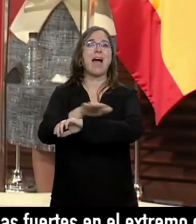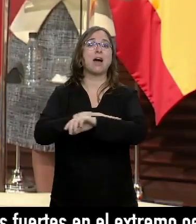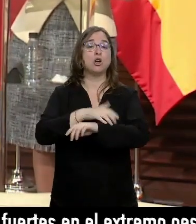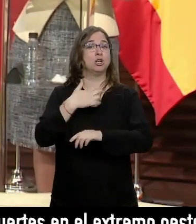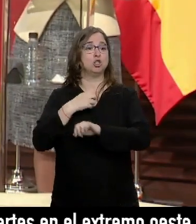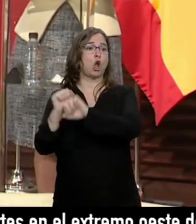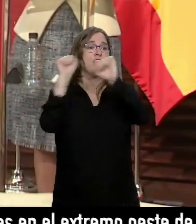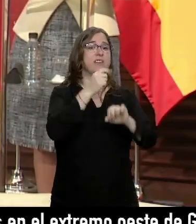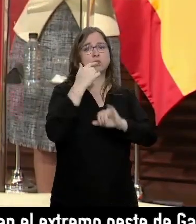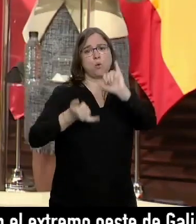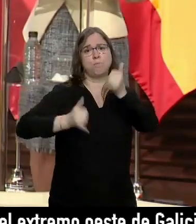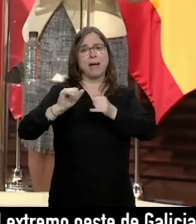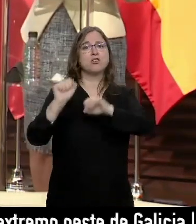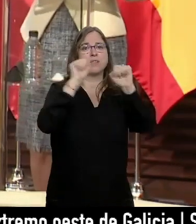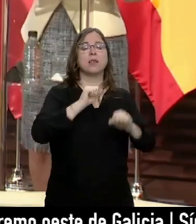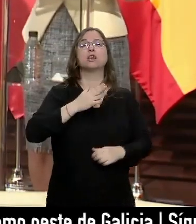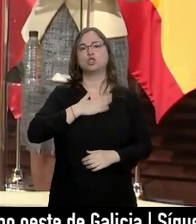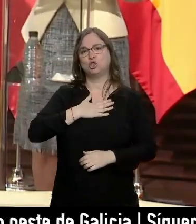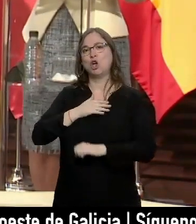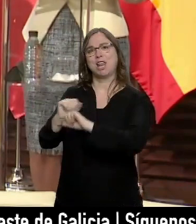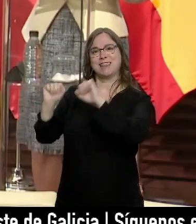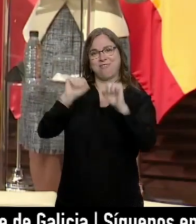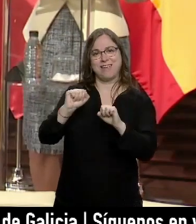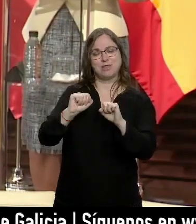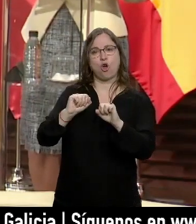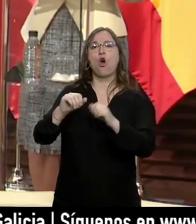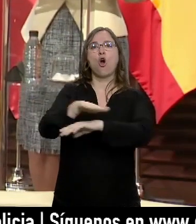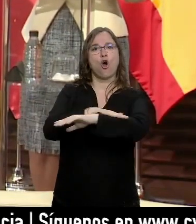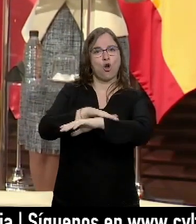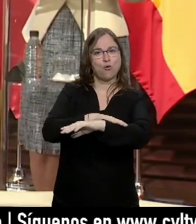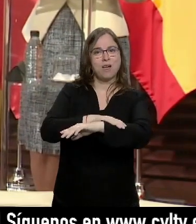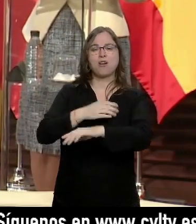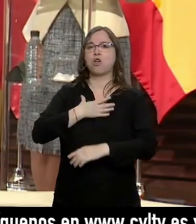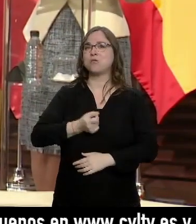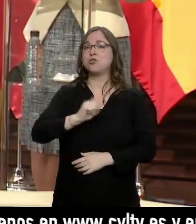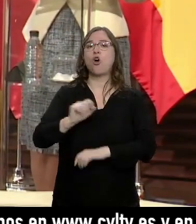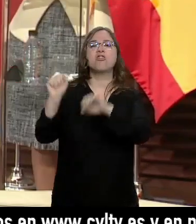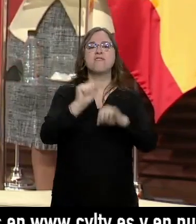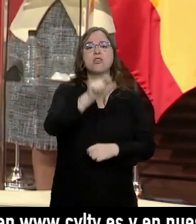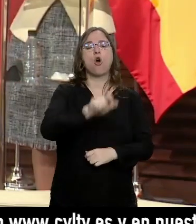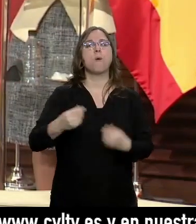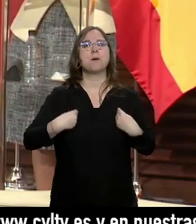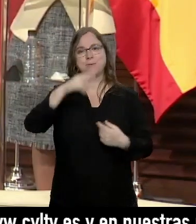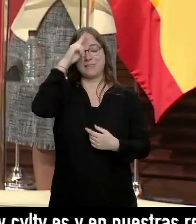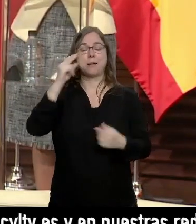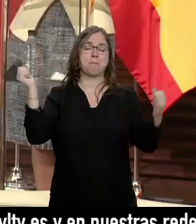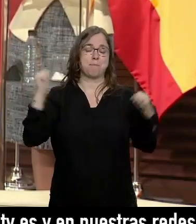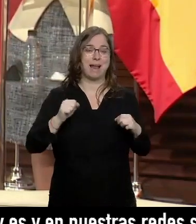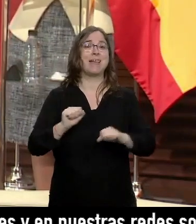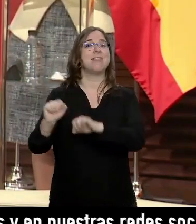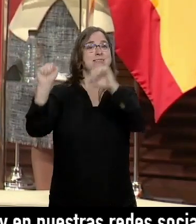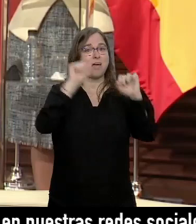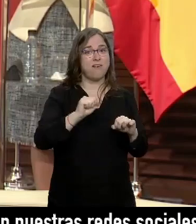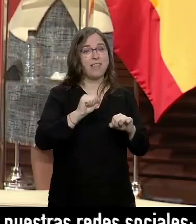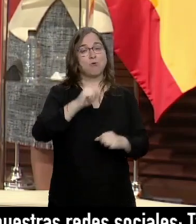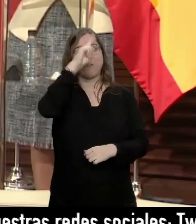cada vez que le des una patada. Y voy a defender no al Gobierno del Ayuntamiento de Madrid, sino a los madrileños. Pues vamos a defender a los madrileños frente